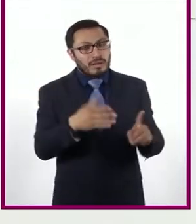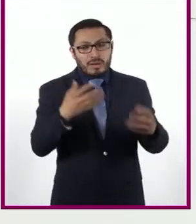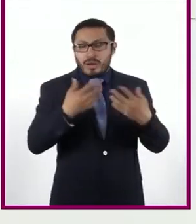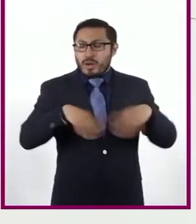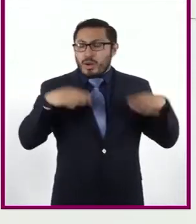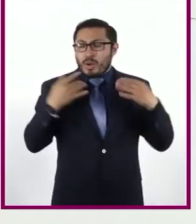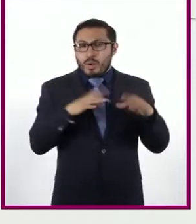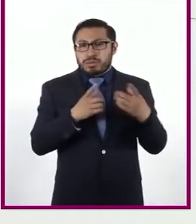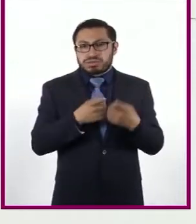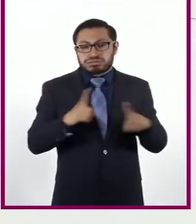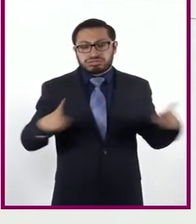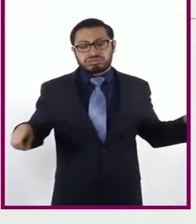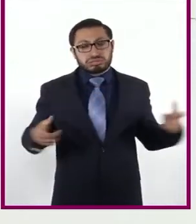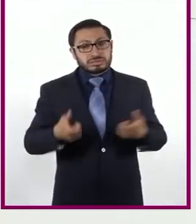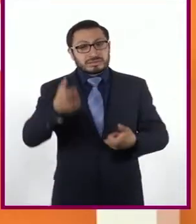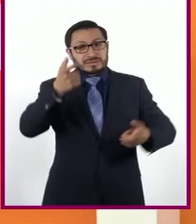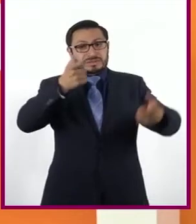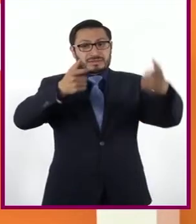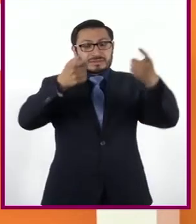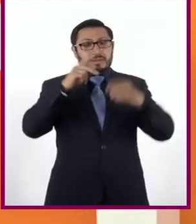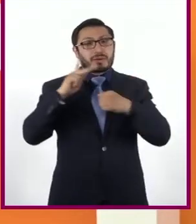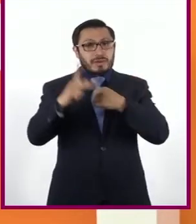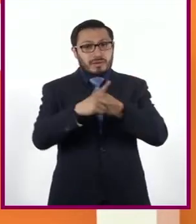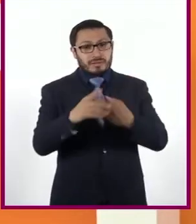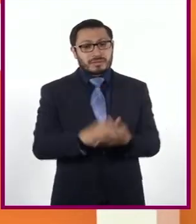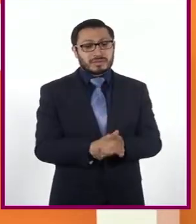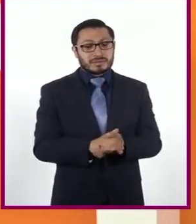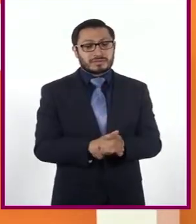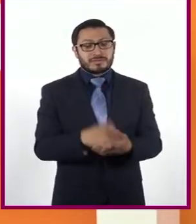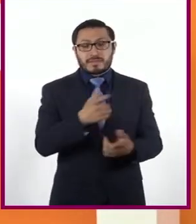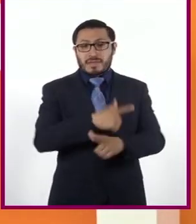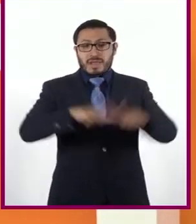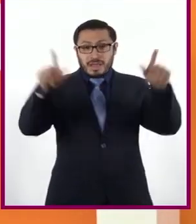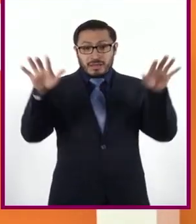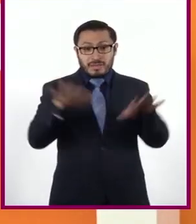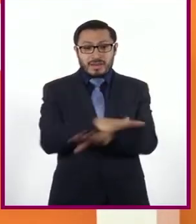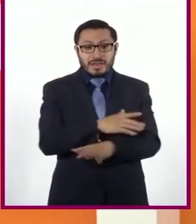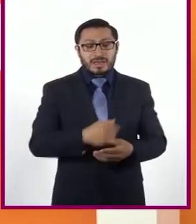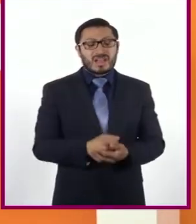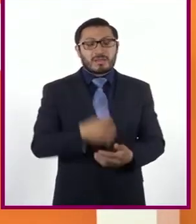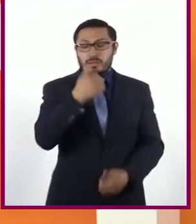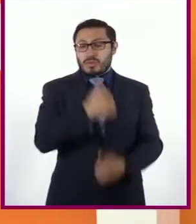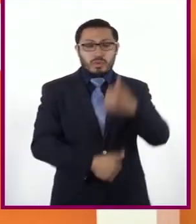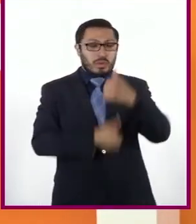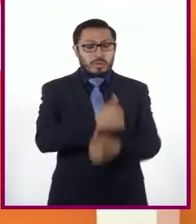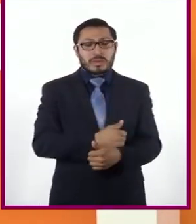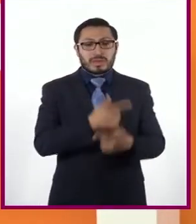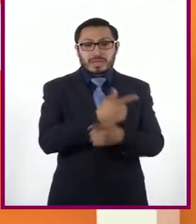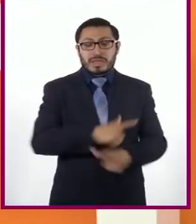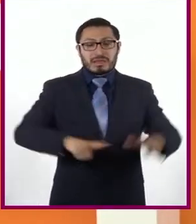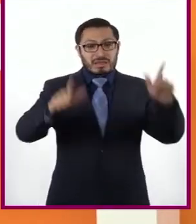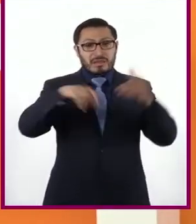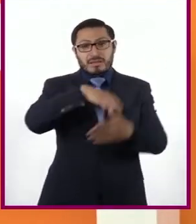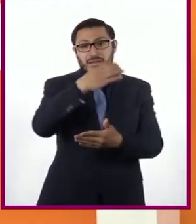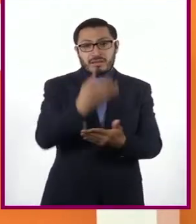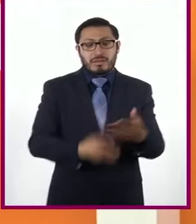desarrollo económico de un país. Libre cambio, libre competencia y libre contratación individual del